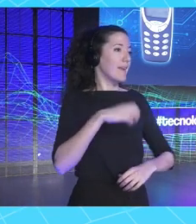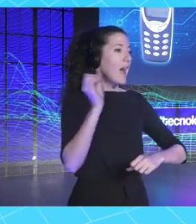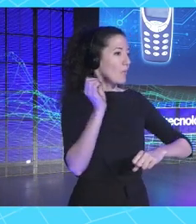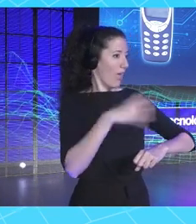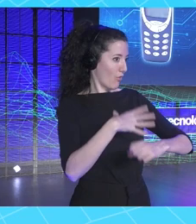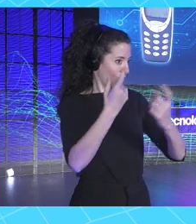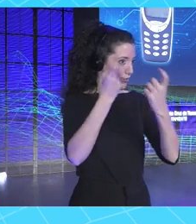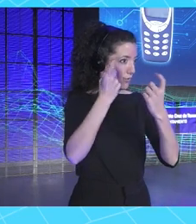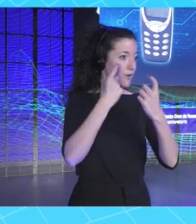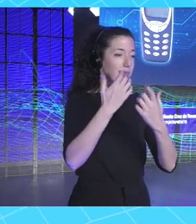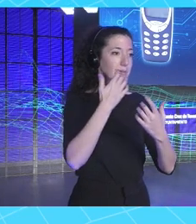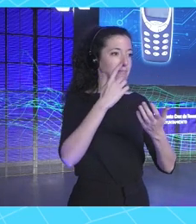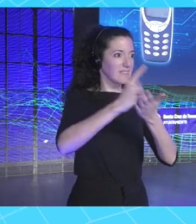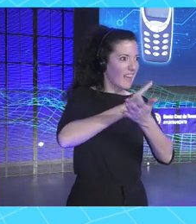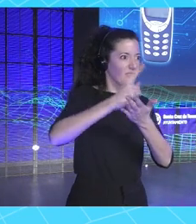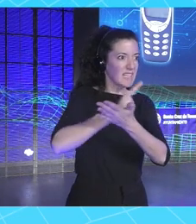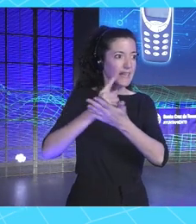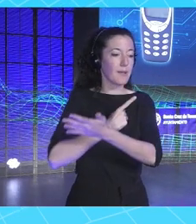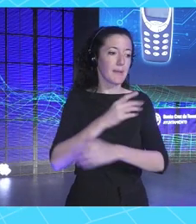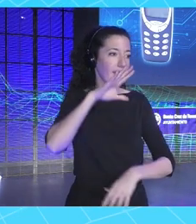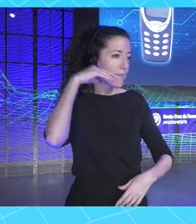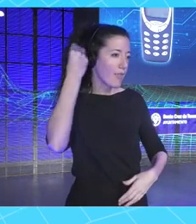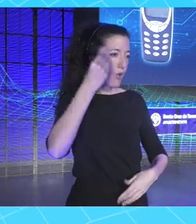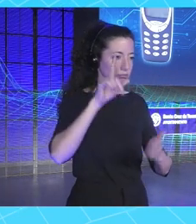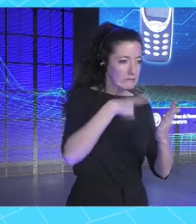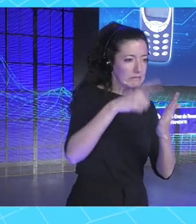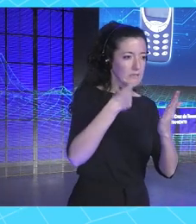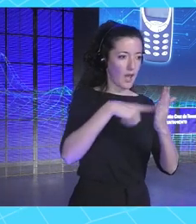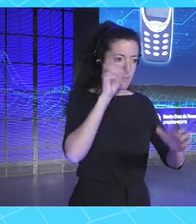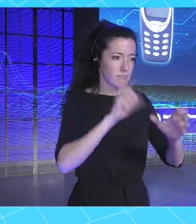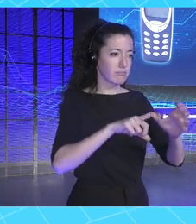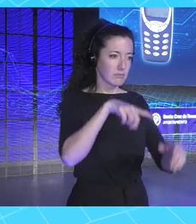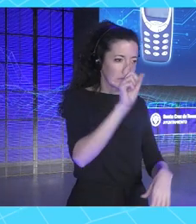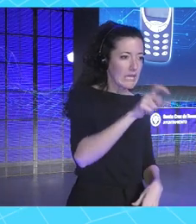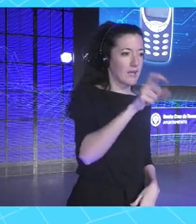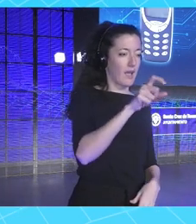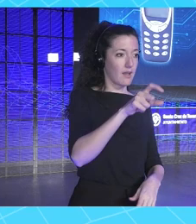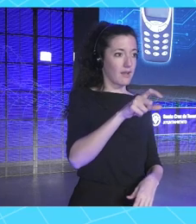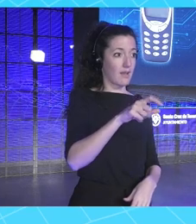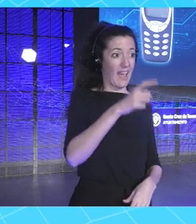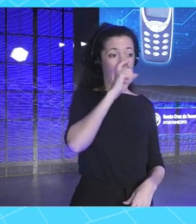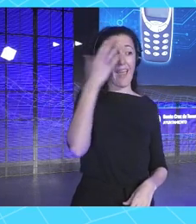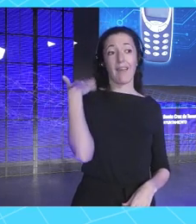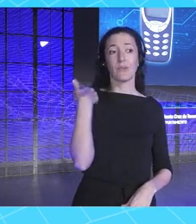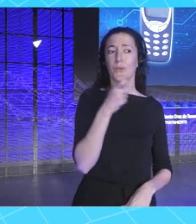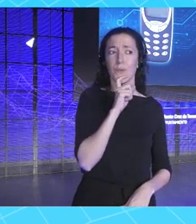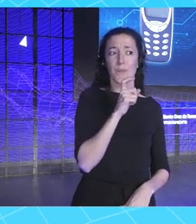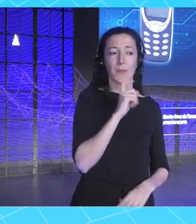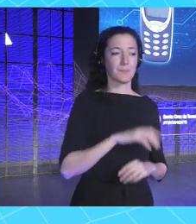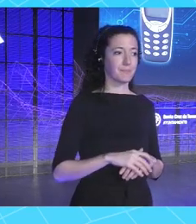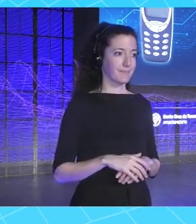paga aquí no sé cuántos ahora suscríbete Amazon desliza desliza desliza clicka clica allí que era